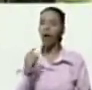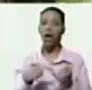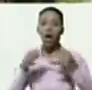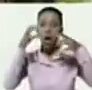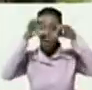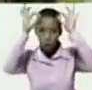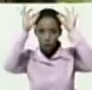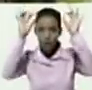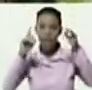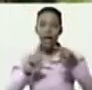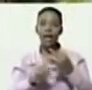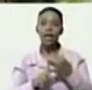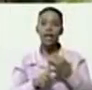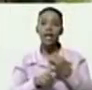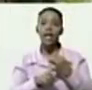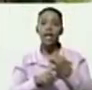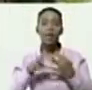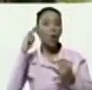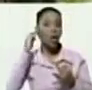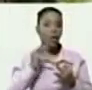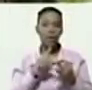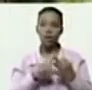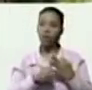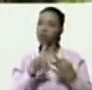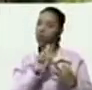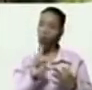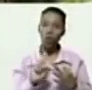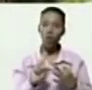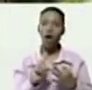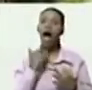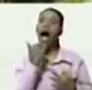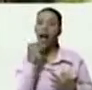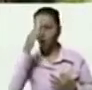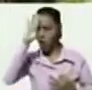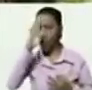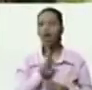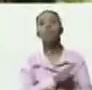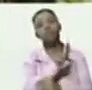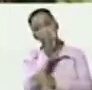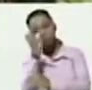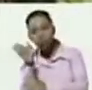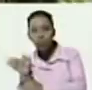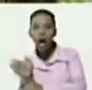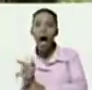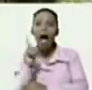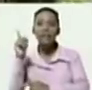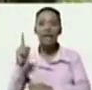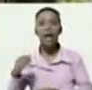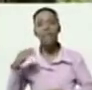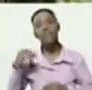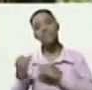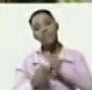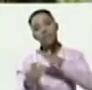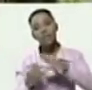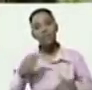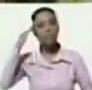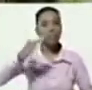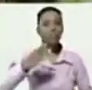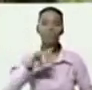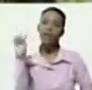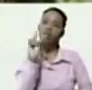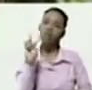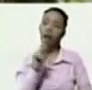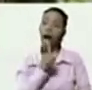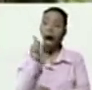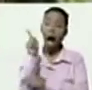Rodríguez y Bolívar. Quien tenga alguna duda, vaya al patio de armas de la Academia Militar de Venezuela. Y